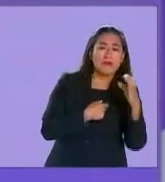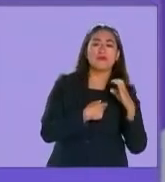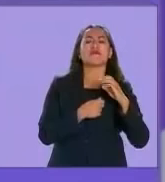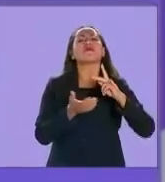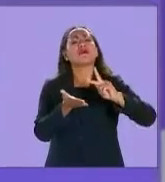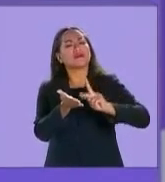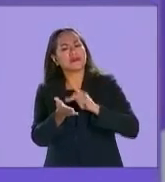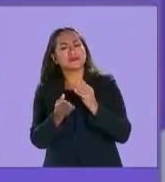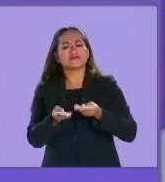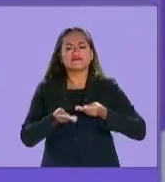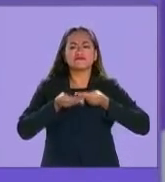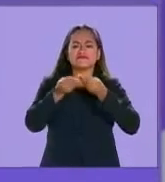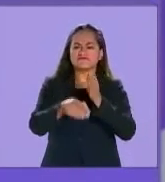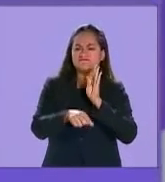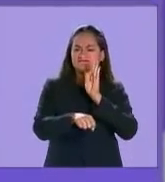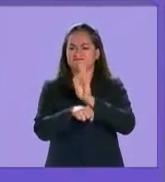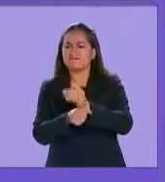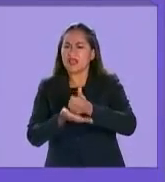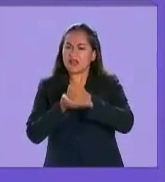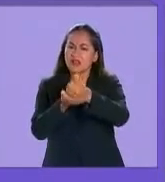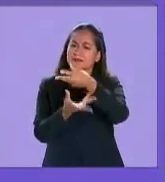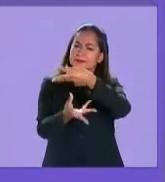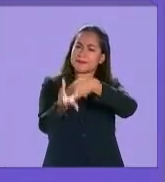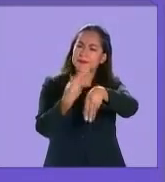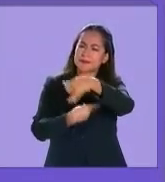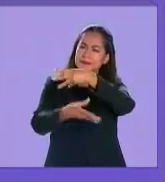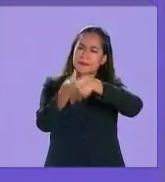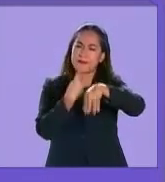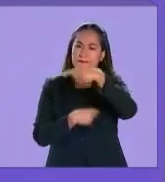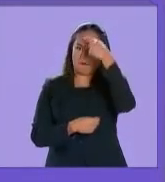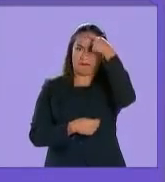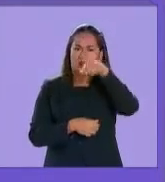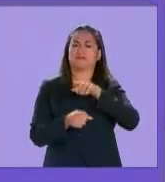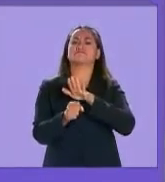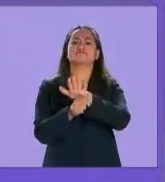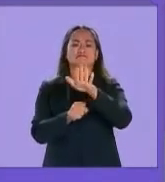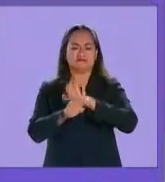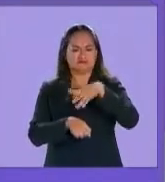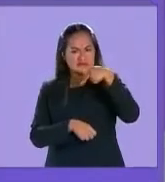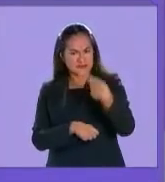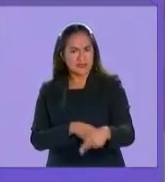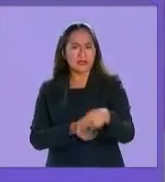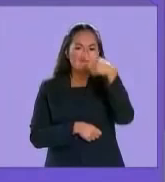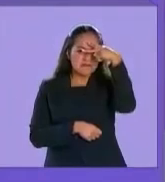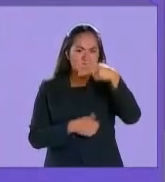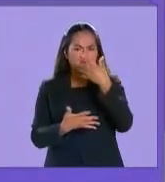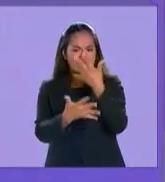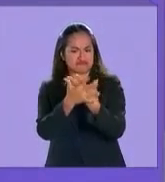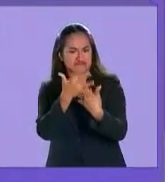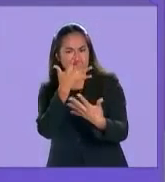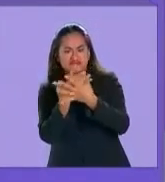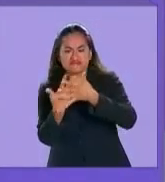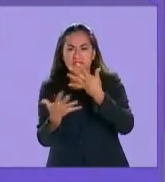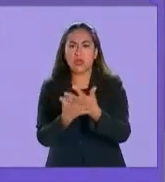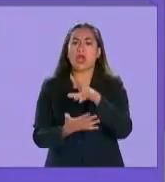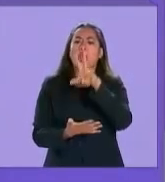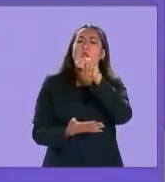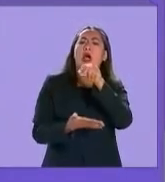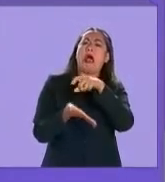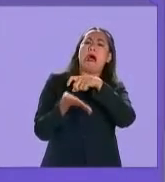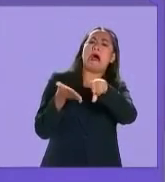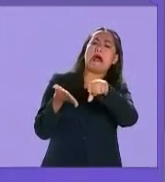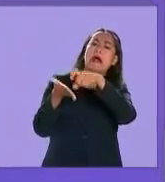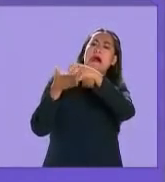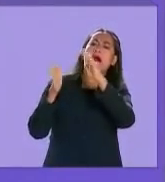ser autosuficientes en alimentos no apostar también a la compra de las gasolinas en el